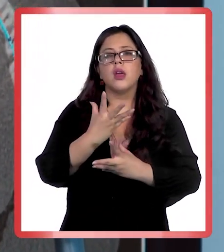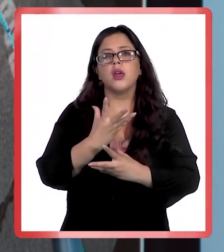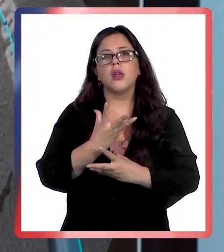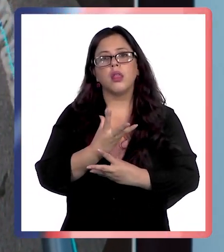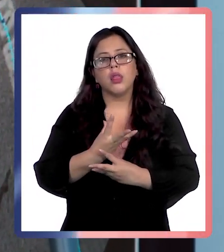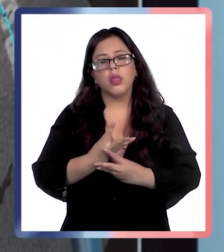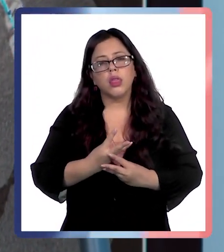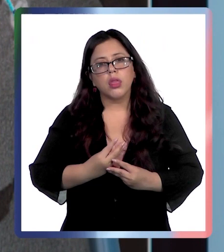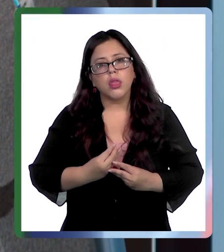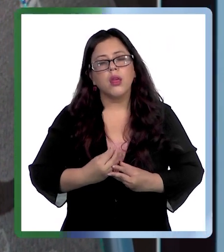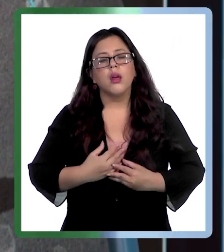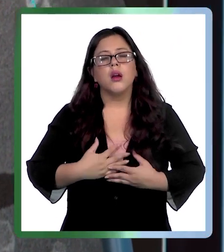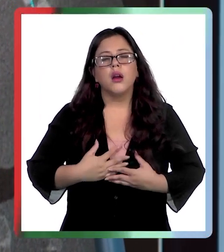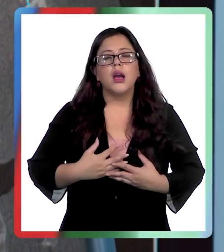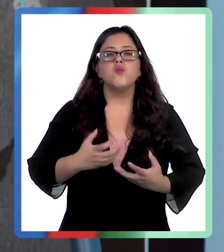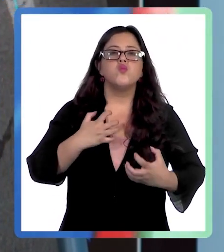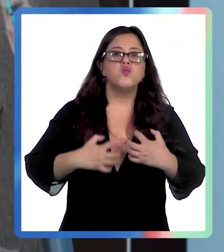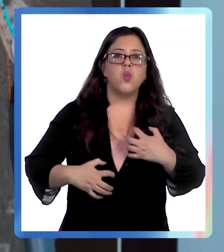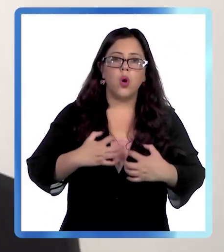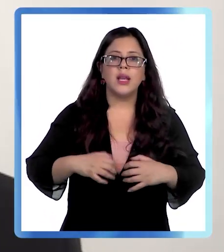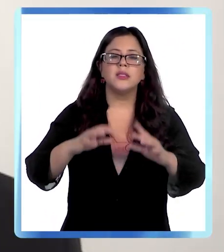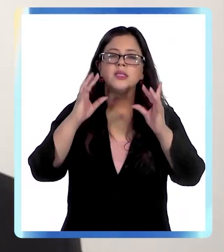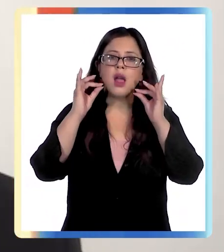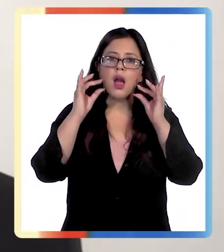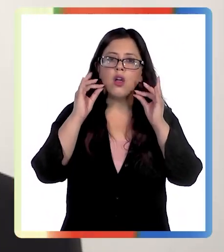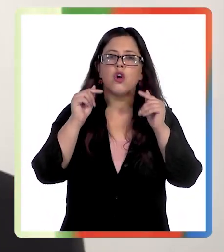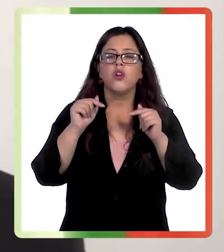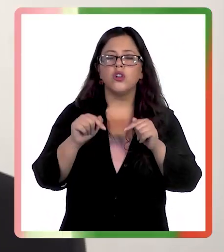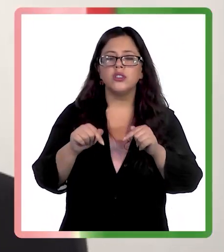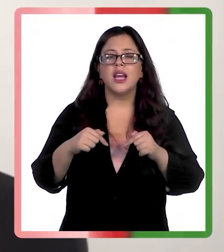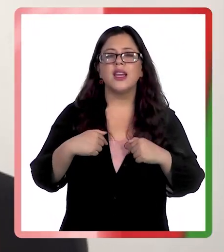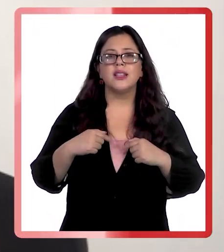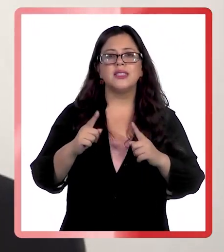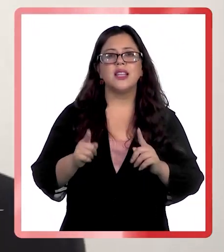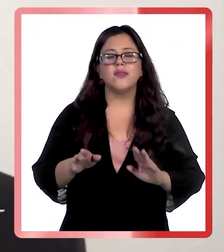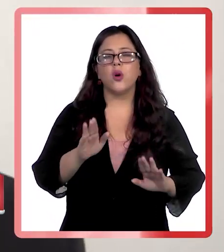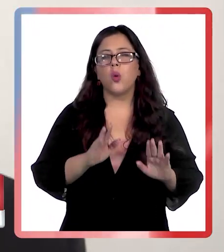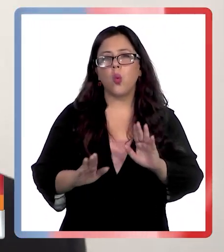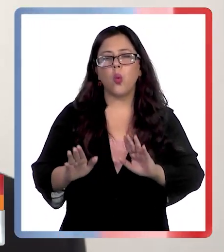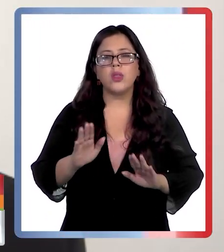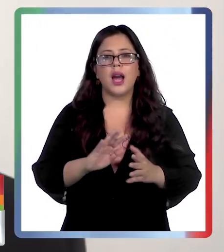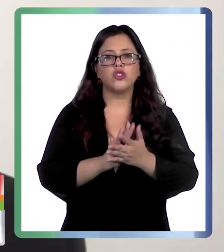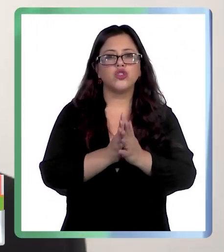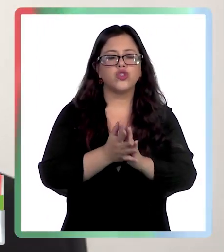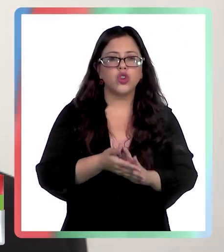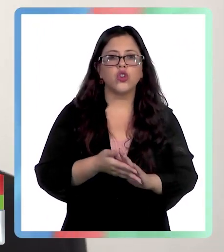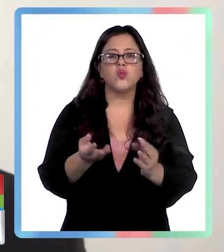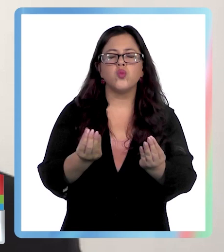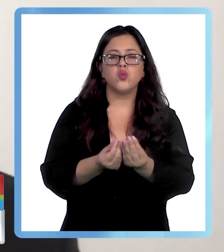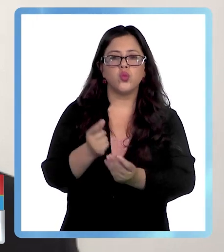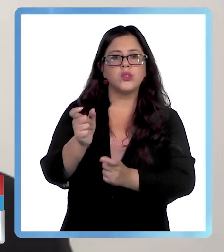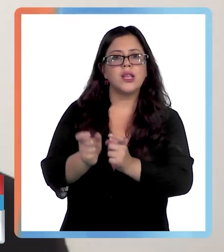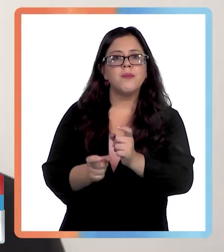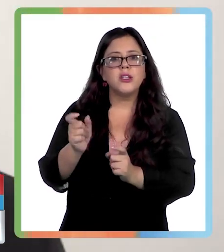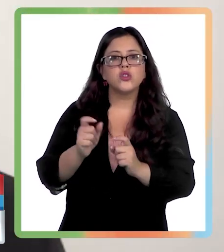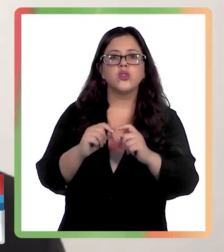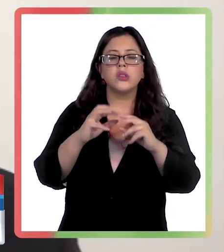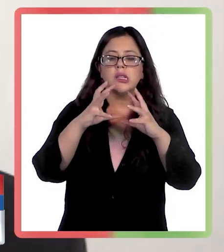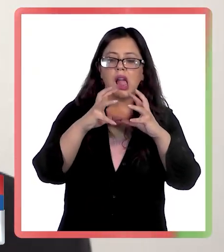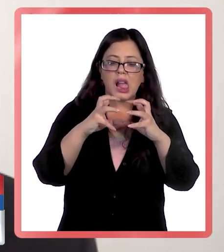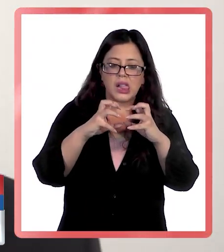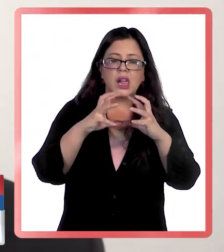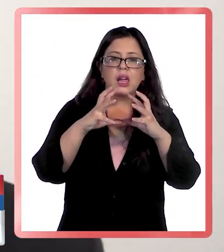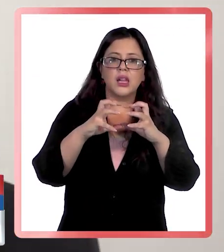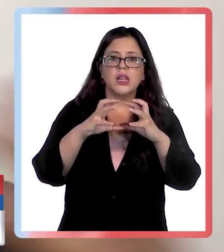agotamiento Mayor dolor mayor molestia te fijas y ahí donde yo tengo que cuidar todo eso ya Muchos pacientes que